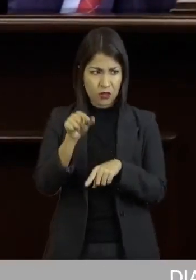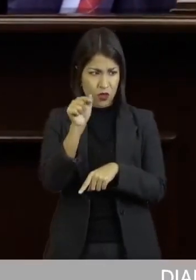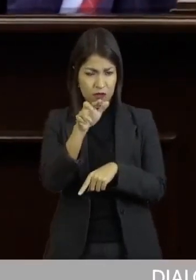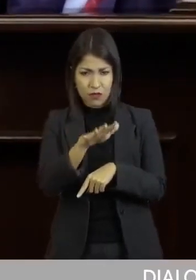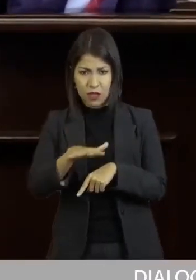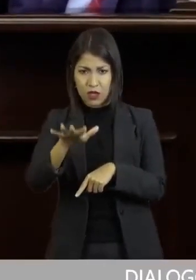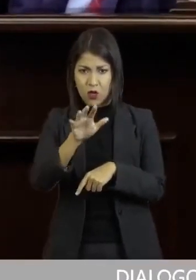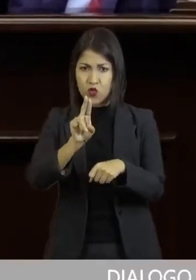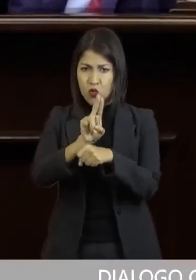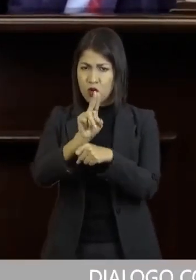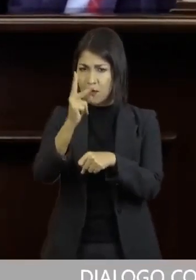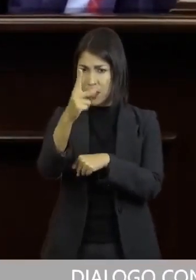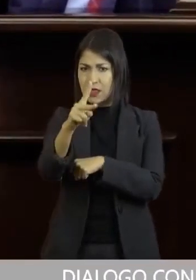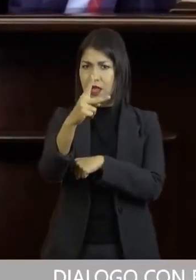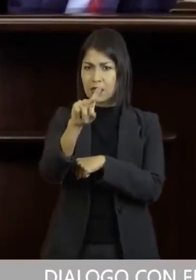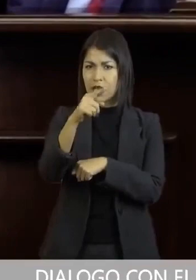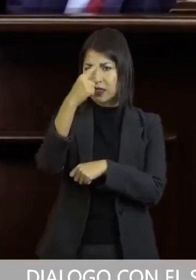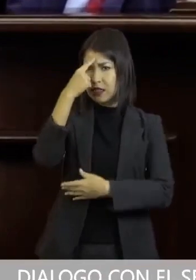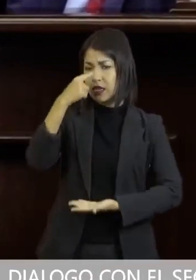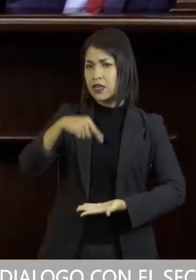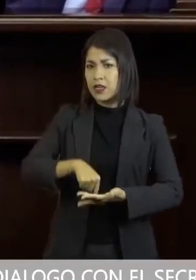de Uruapan creo, ¿no?